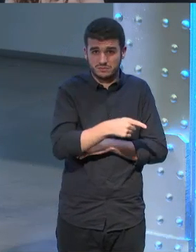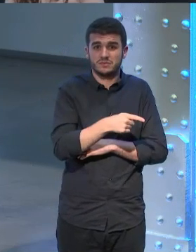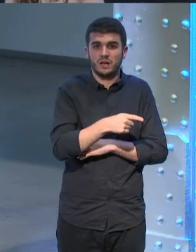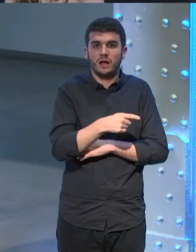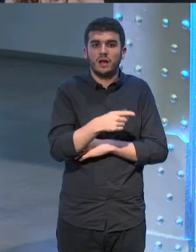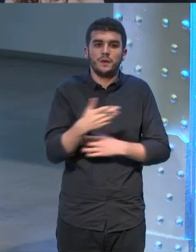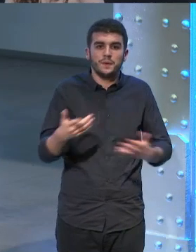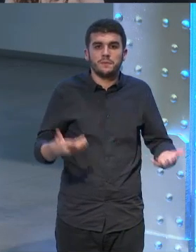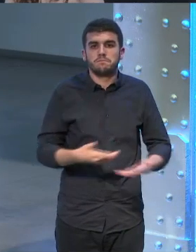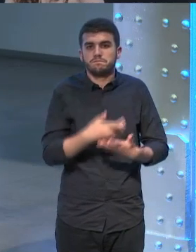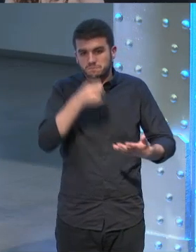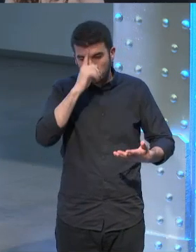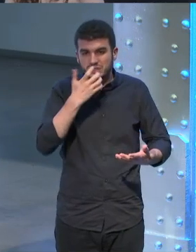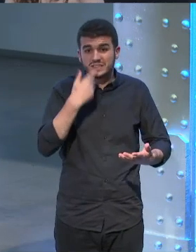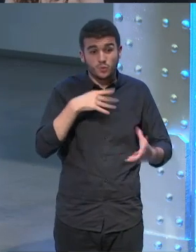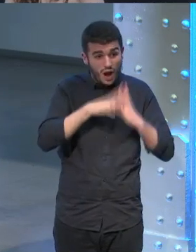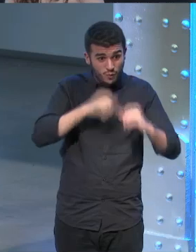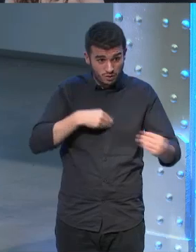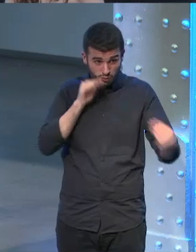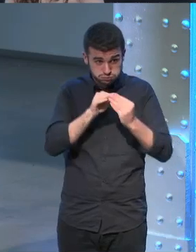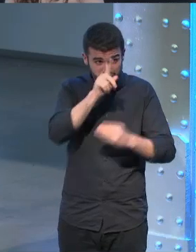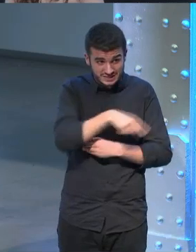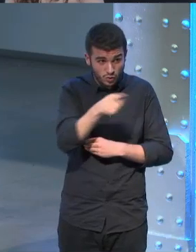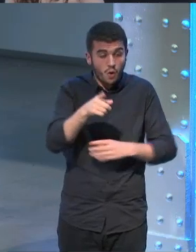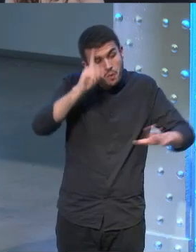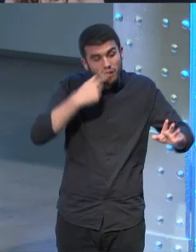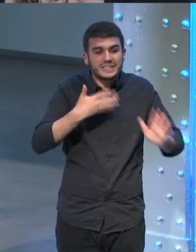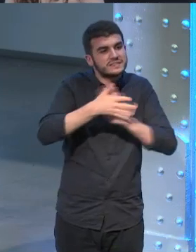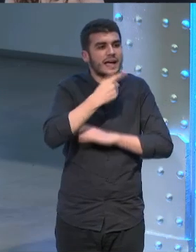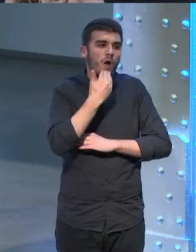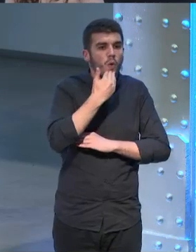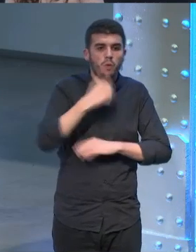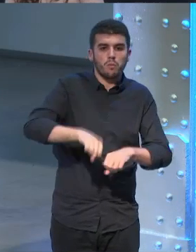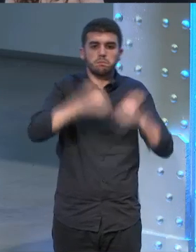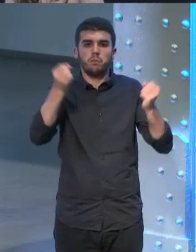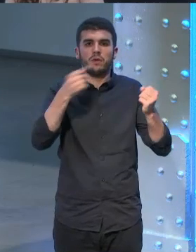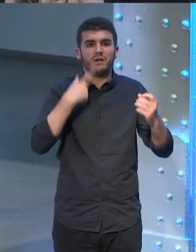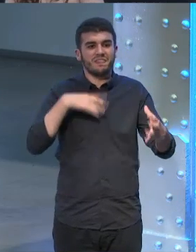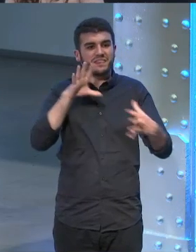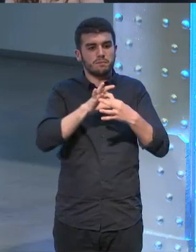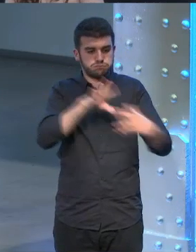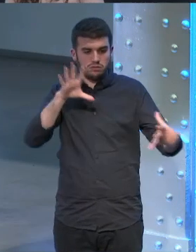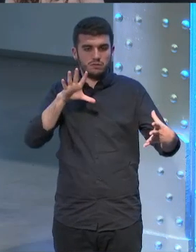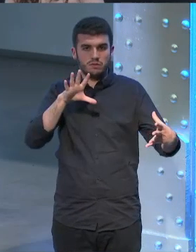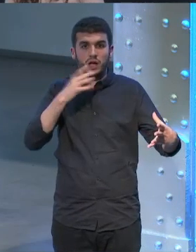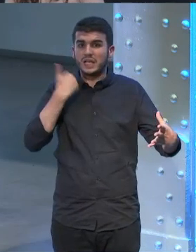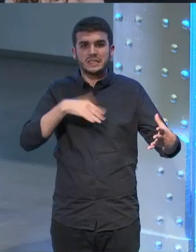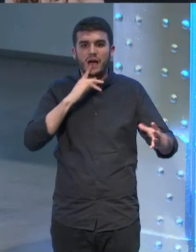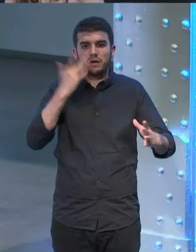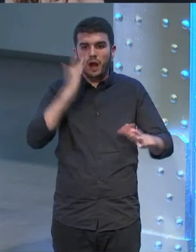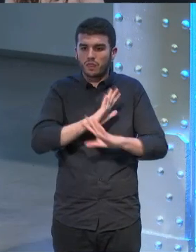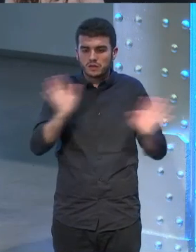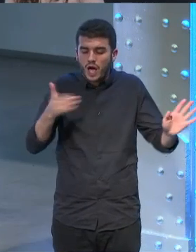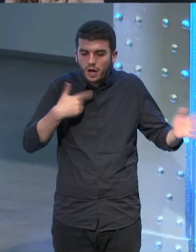madres, no sé si estás de acuerdo conmigo, Jesús, como que se rompe ese vínculo y como que ya parece que